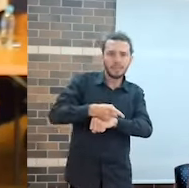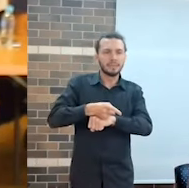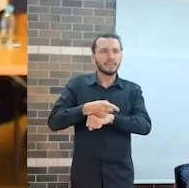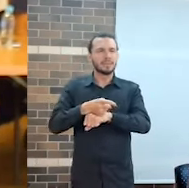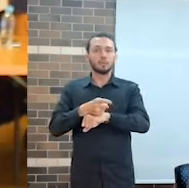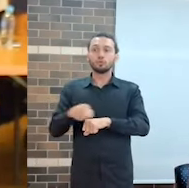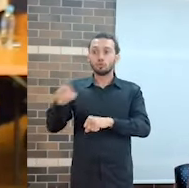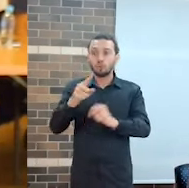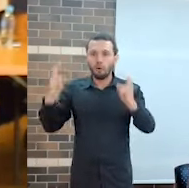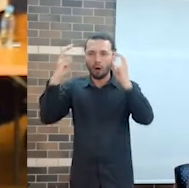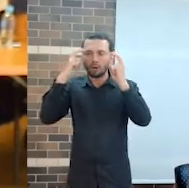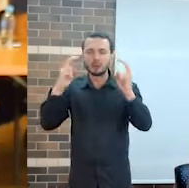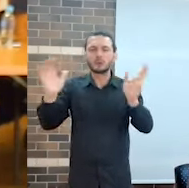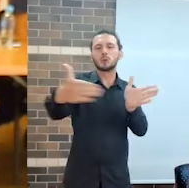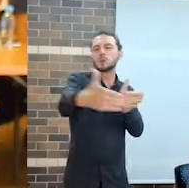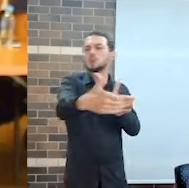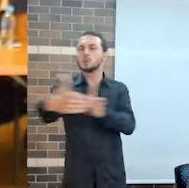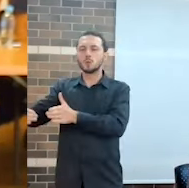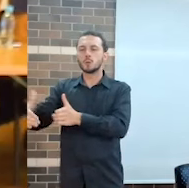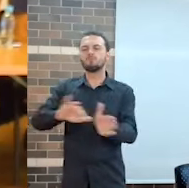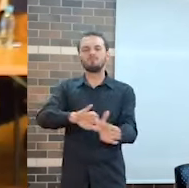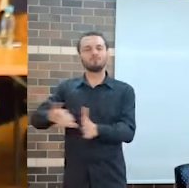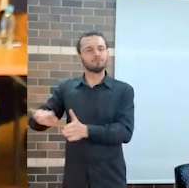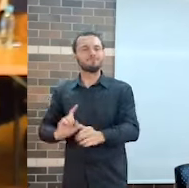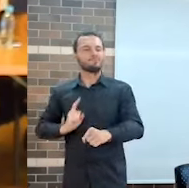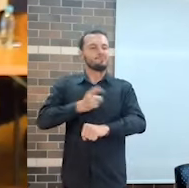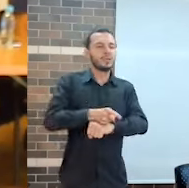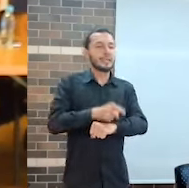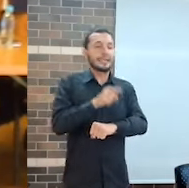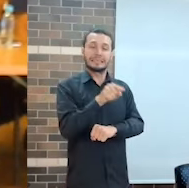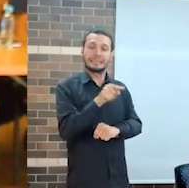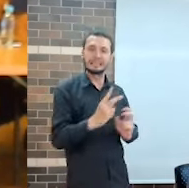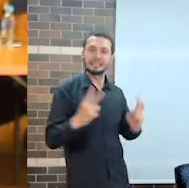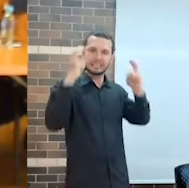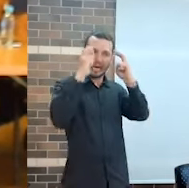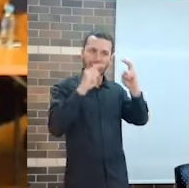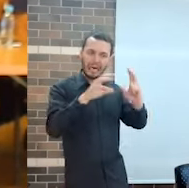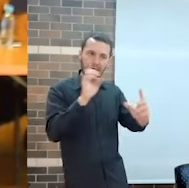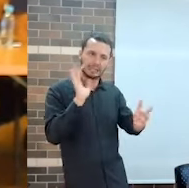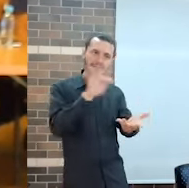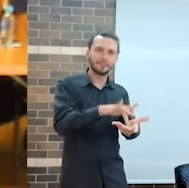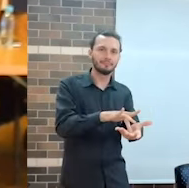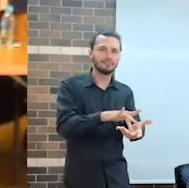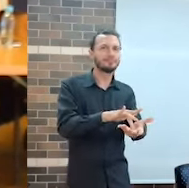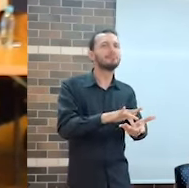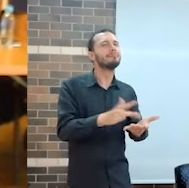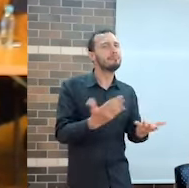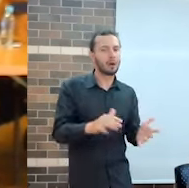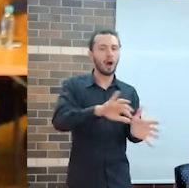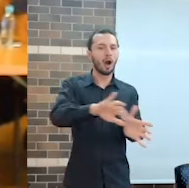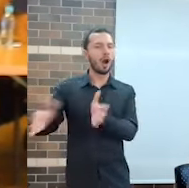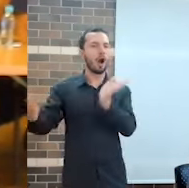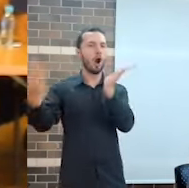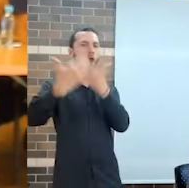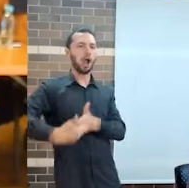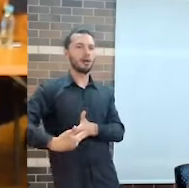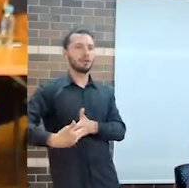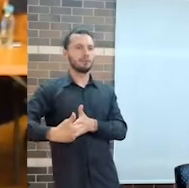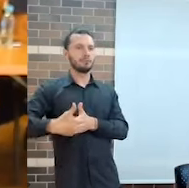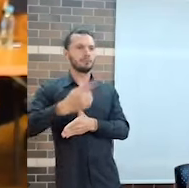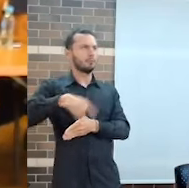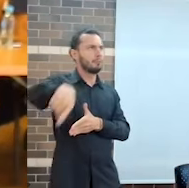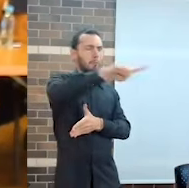estas formas que nosotros las comunidades hacemos conocimiento, también lo ha invisibilizado y no ha permitido que se